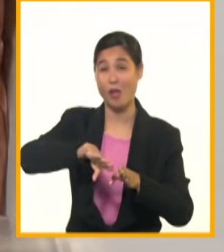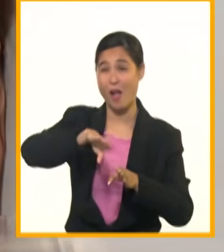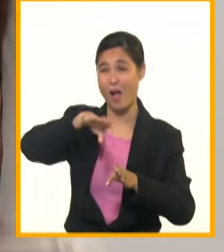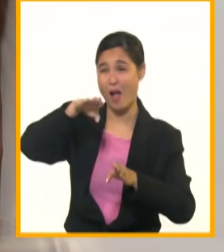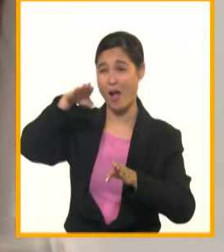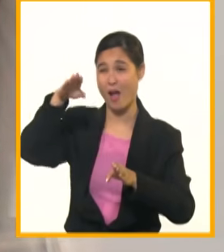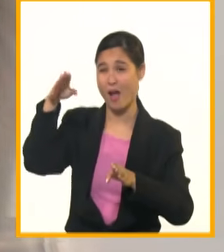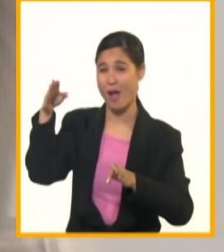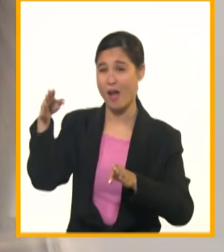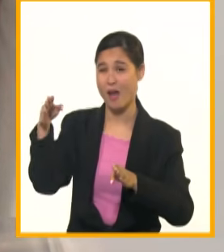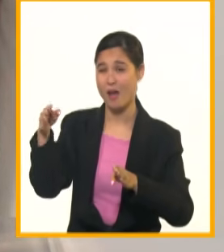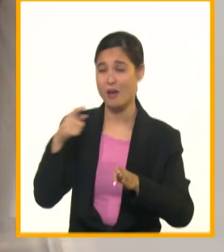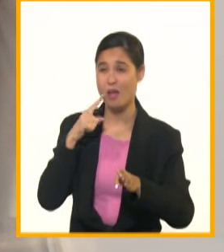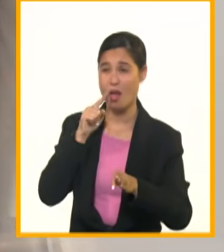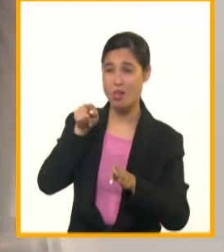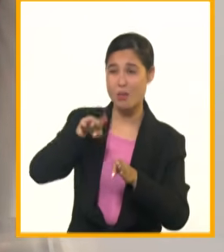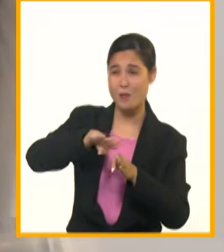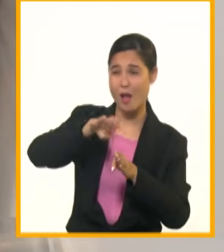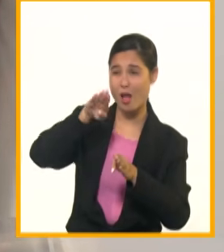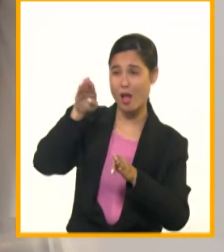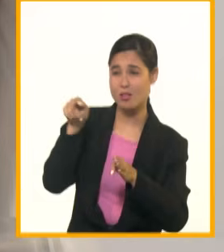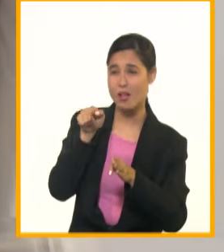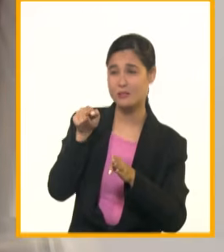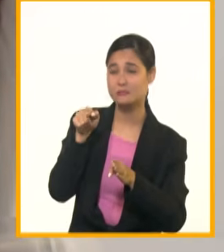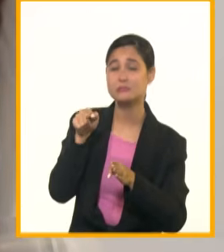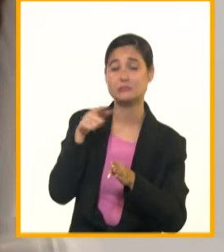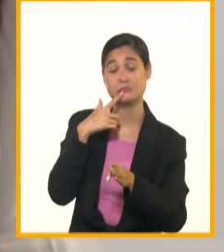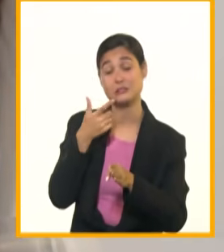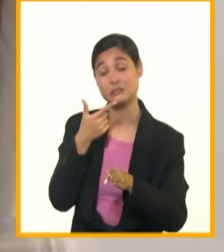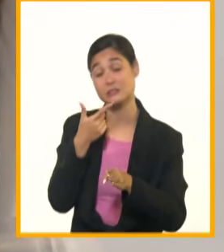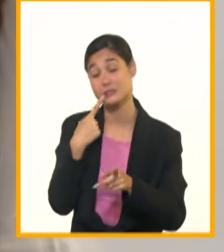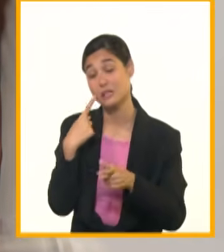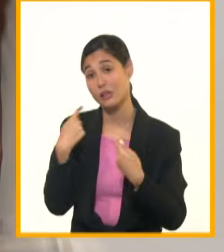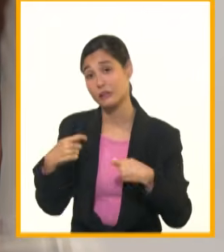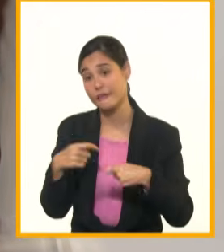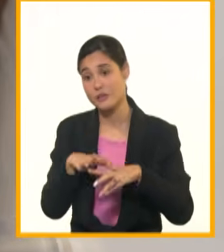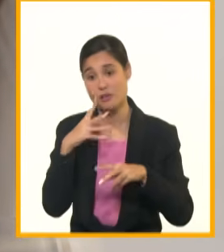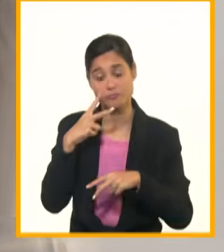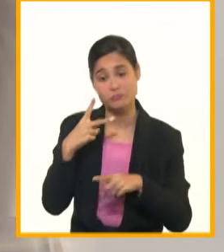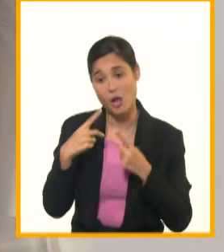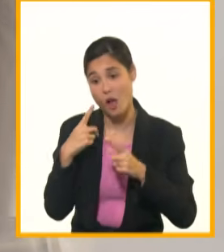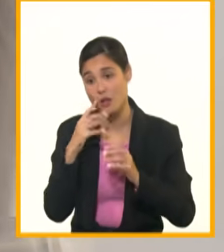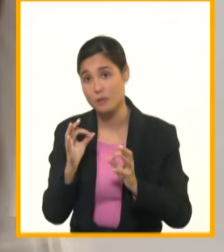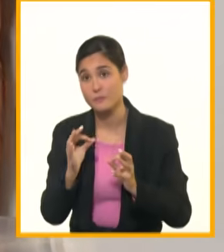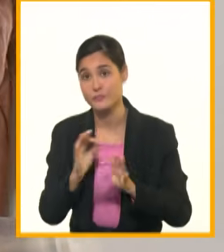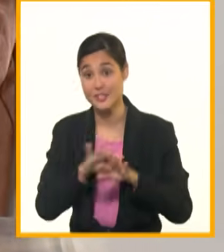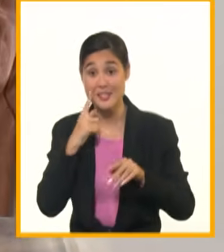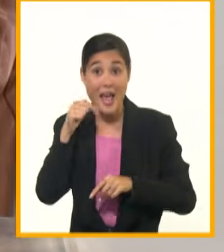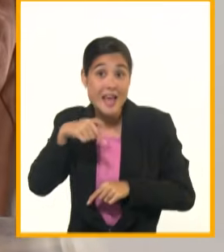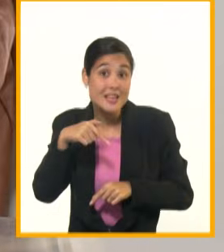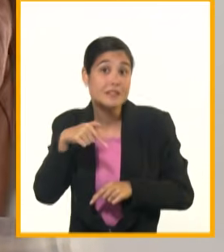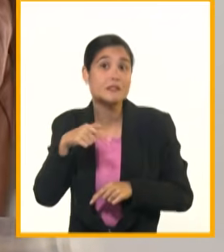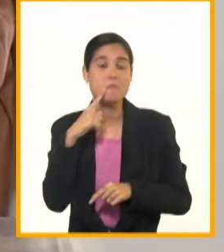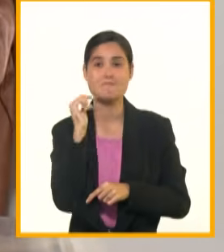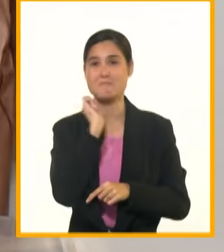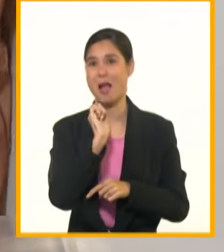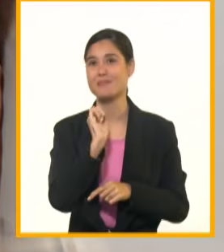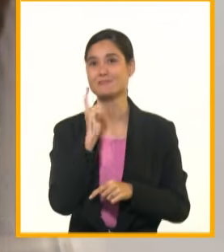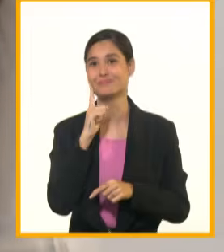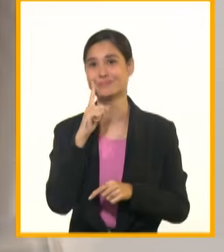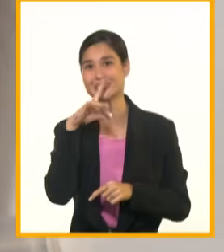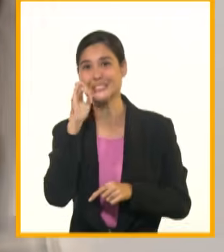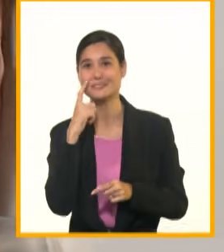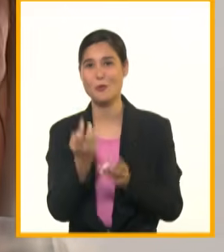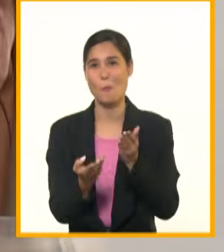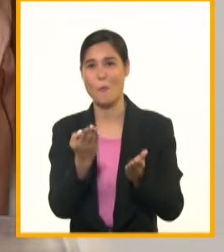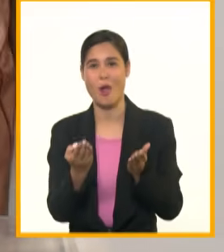la comparte en una parte con Pinar del Río, ¿no? Y este año ya se logró por lo menos sembrar más caña que anteriormente. Estamos